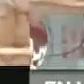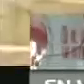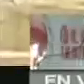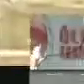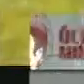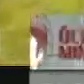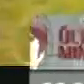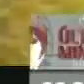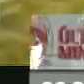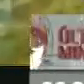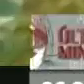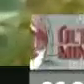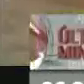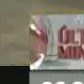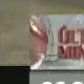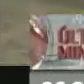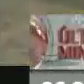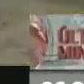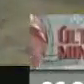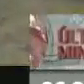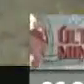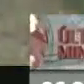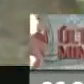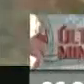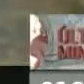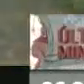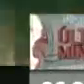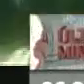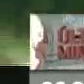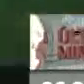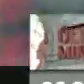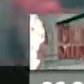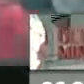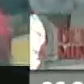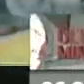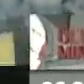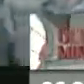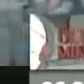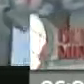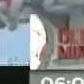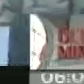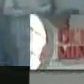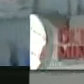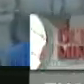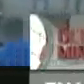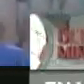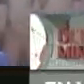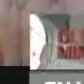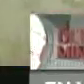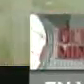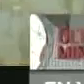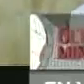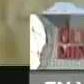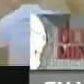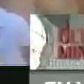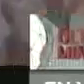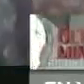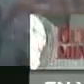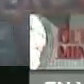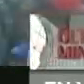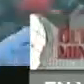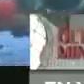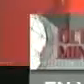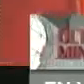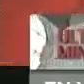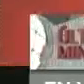a ser derrotados, a repetir la historia de siempre. Nosotros venimos aquí y cargamos a nuestra espalda